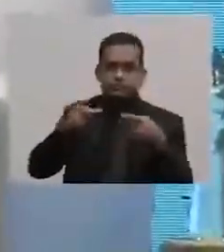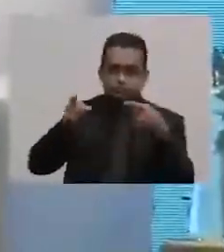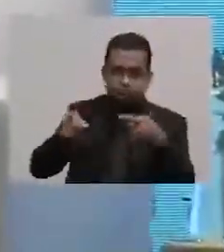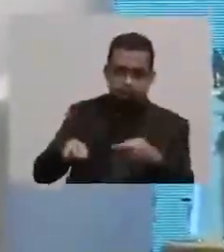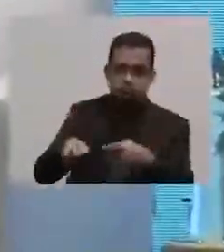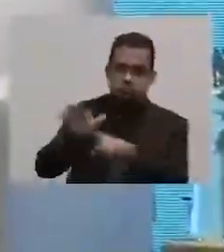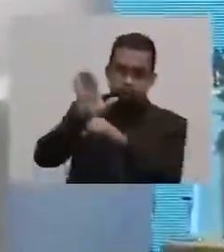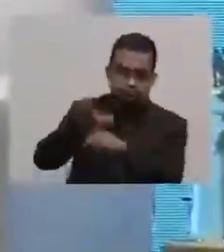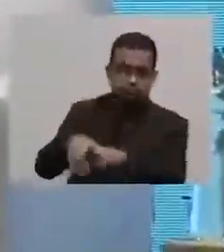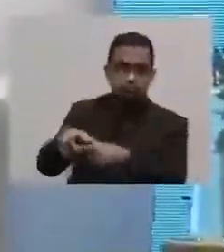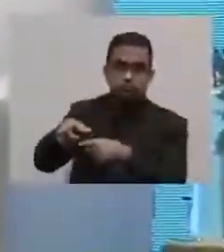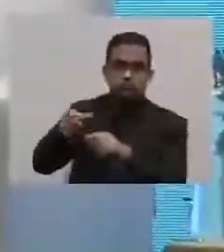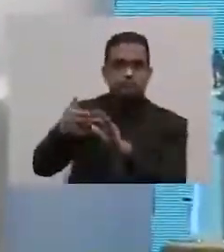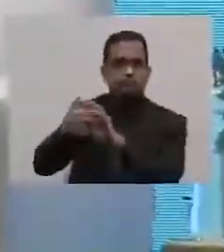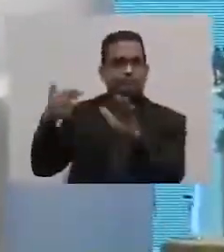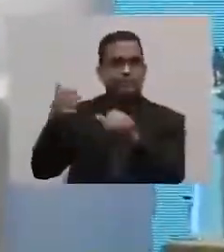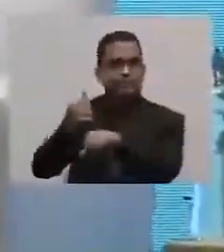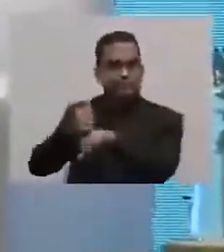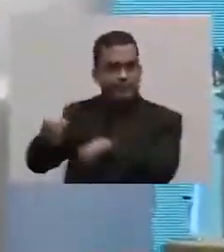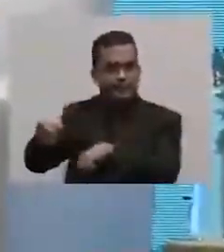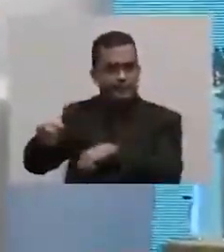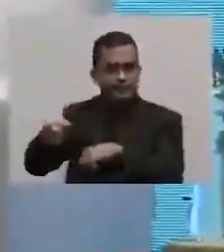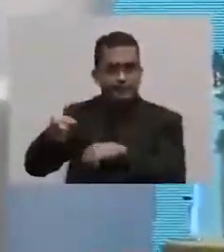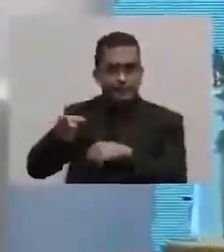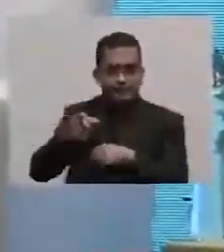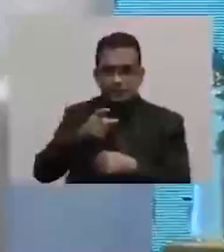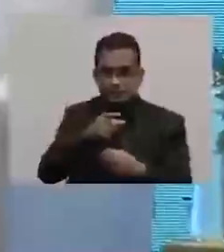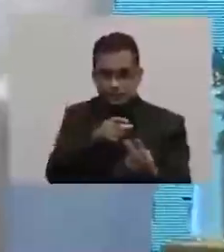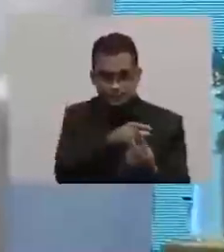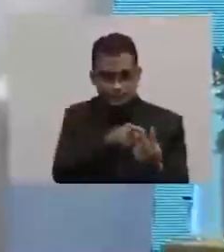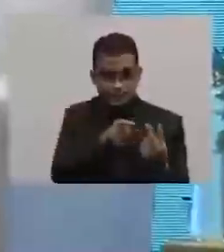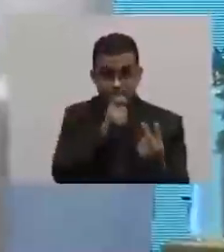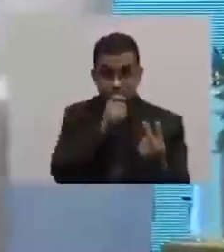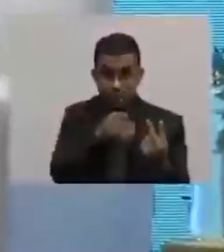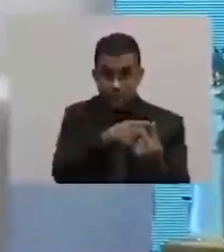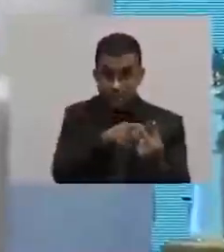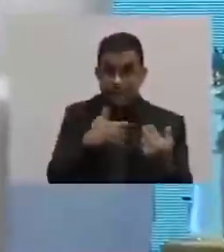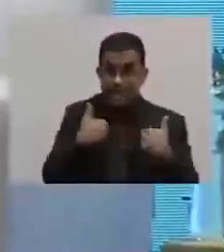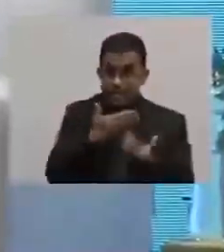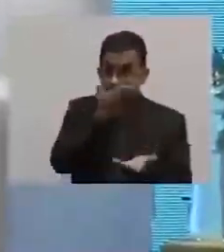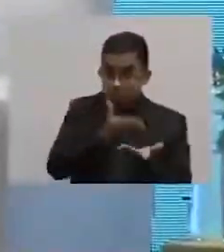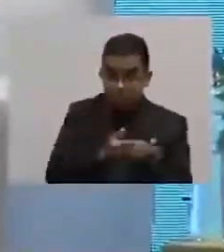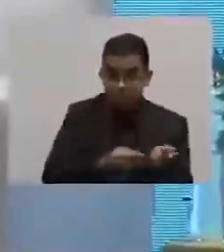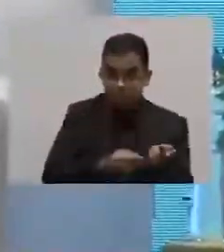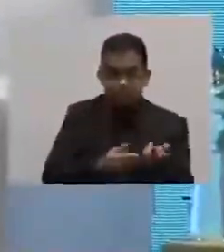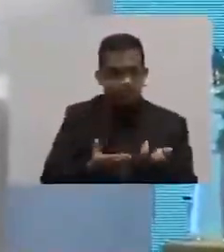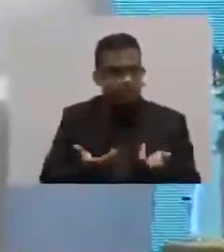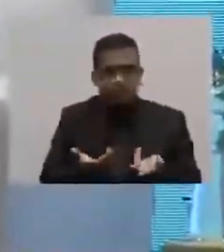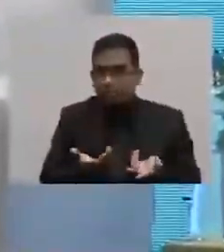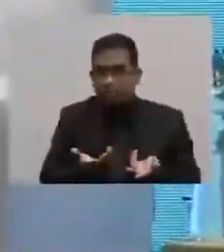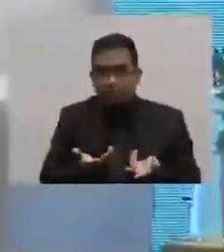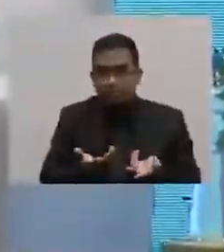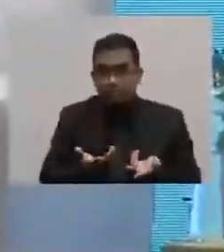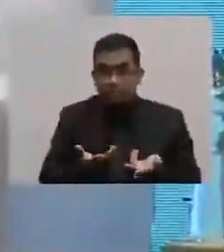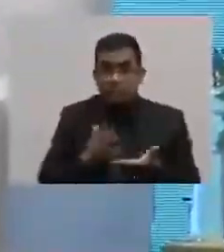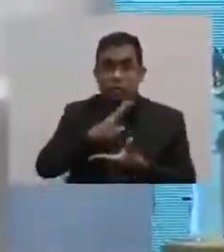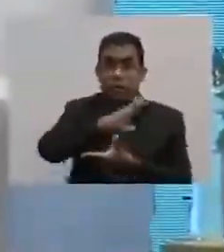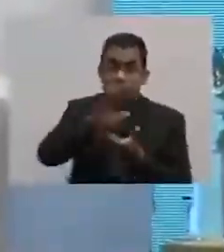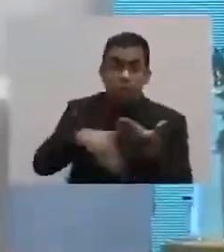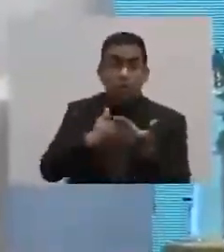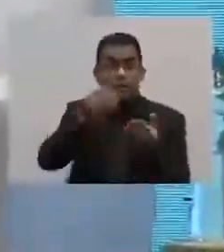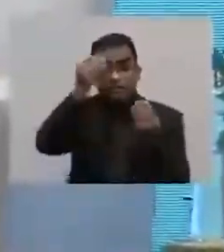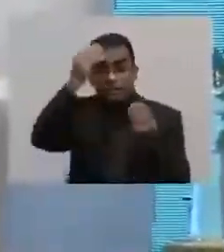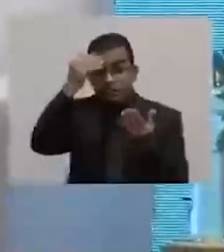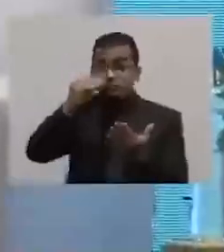Demócrata. Por tanto, los periodistas no podían o no pudieron publicar toda la información